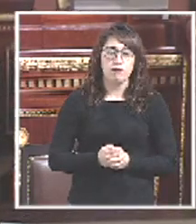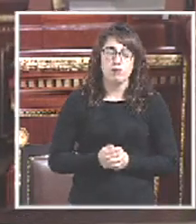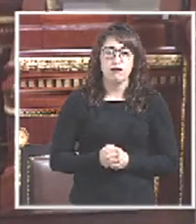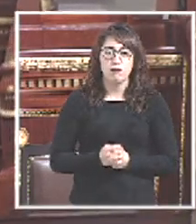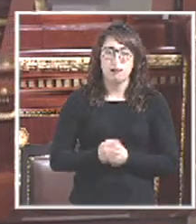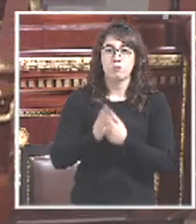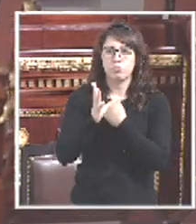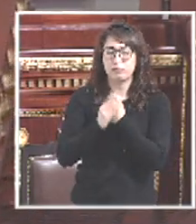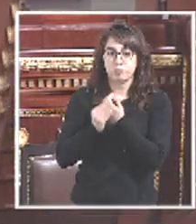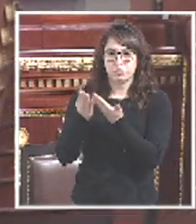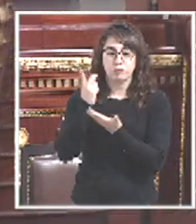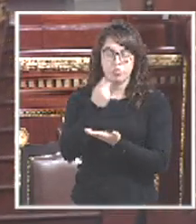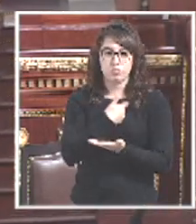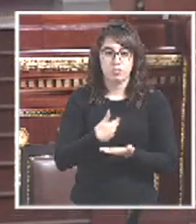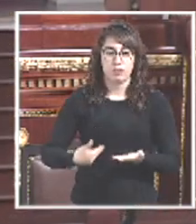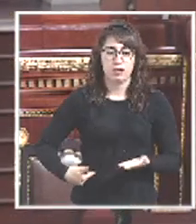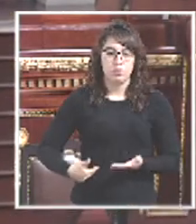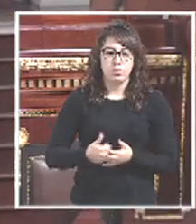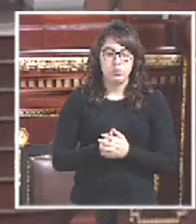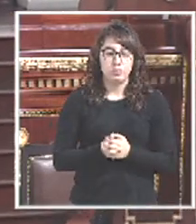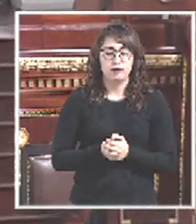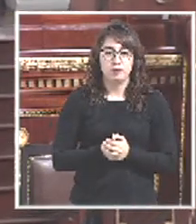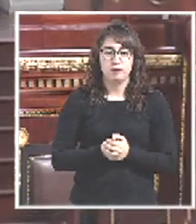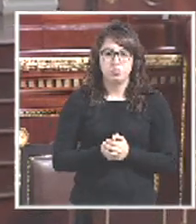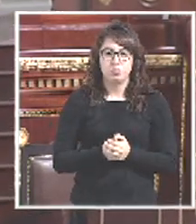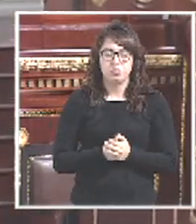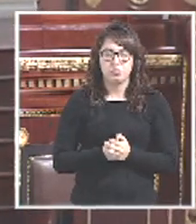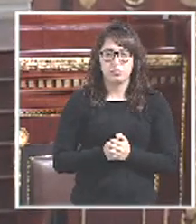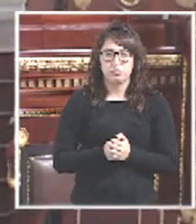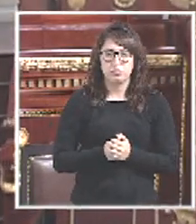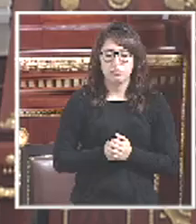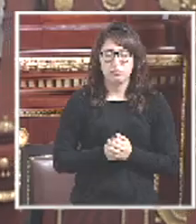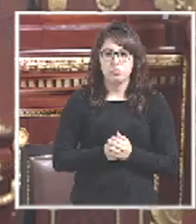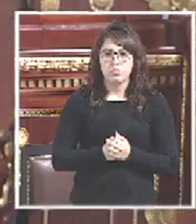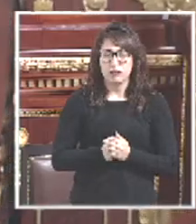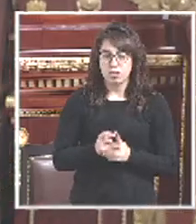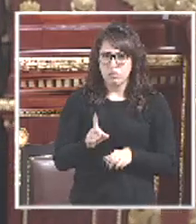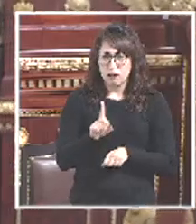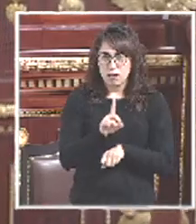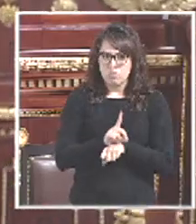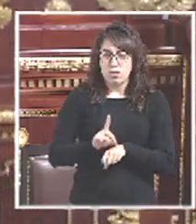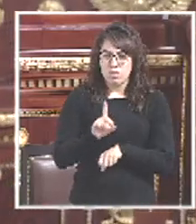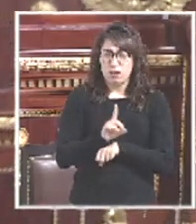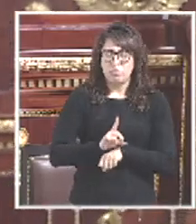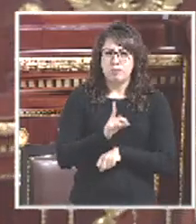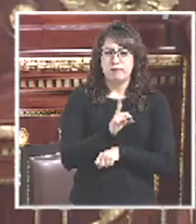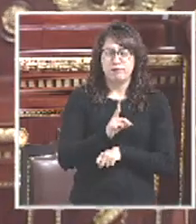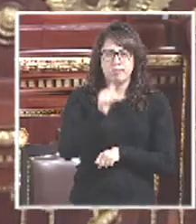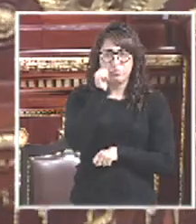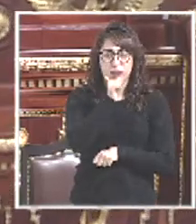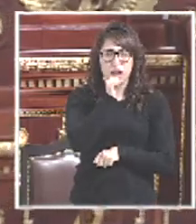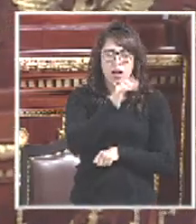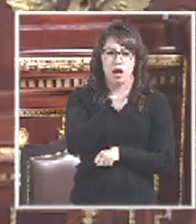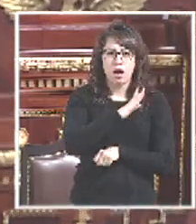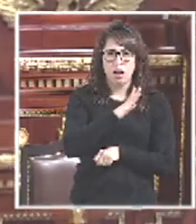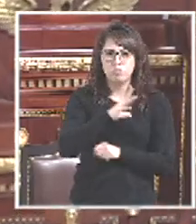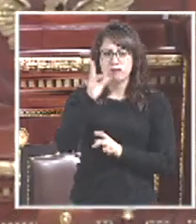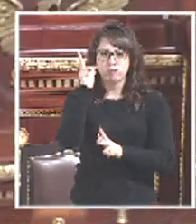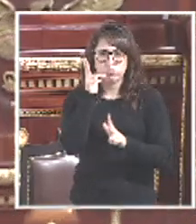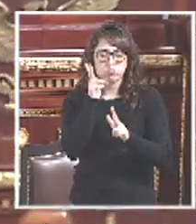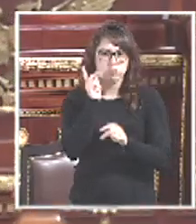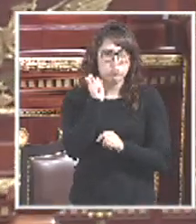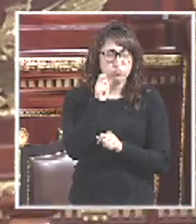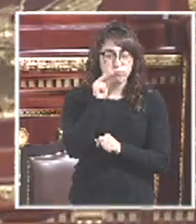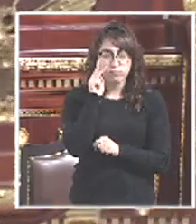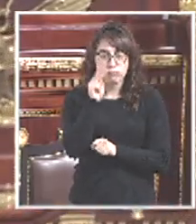Con su venia, diputada presidenta. Es parte de nuestro día a día enterarnos de sucesos violentos que acontecen en nuestro país